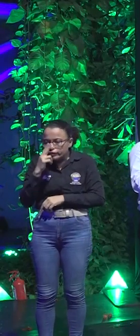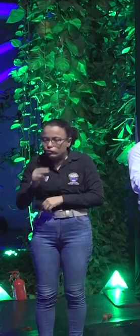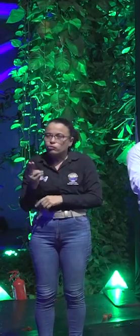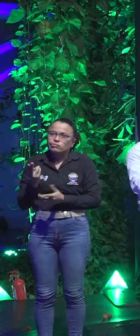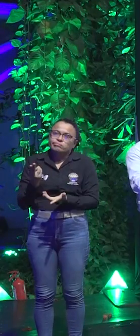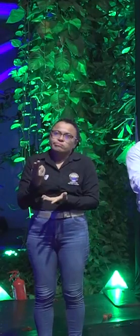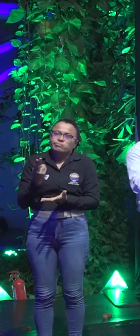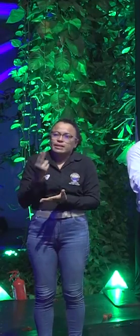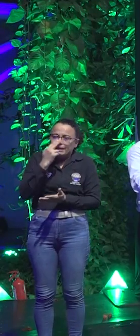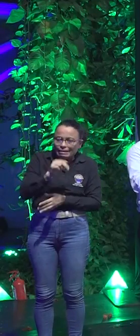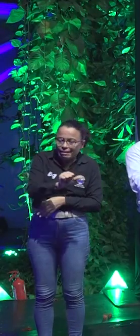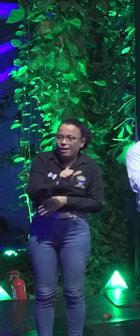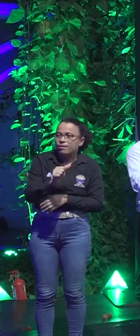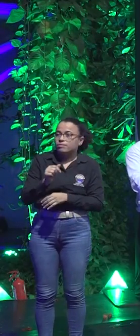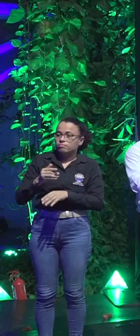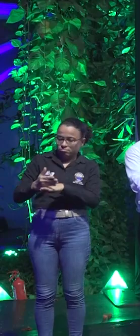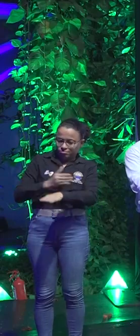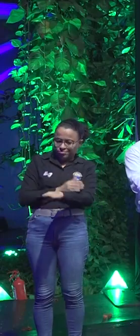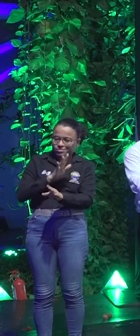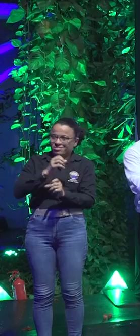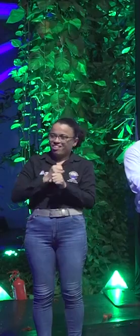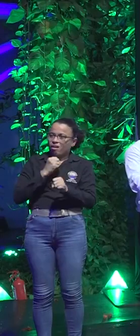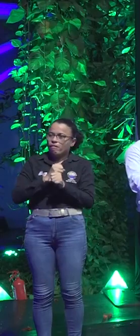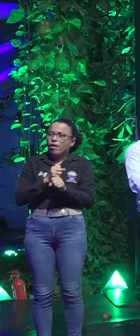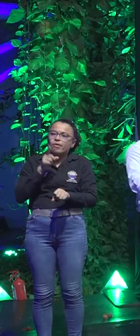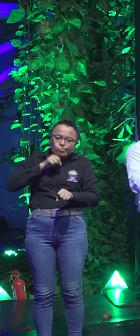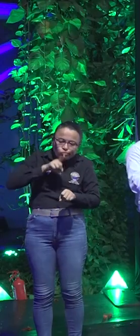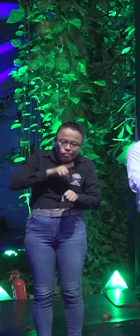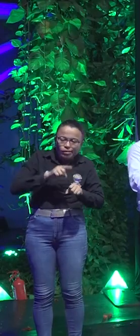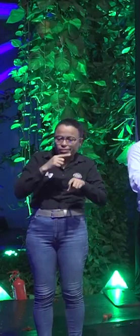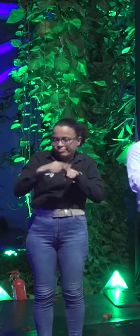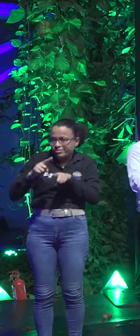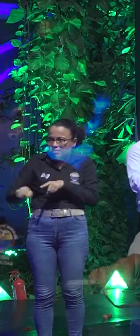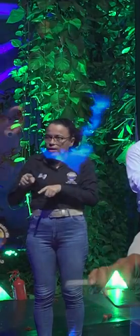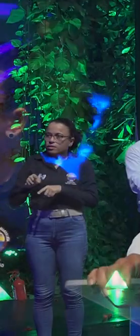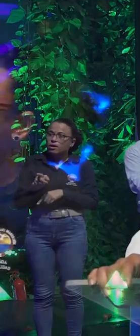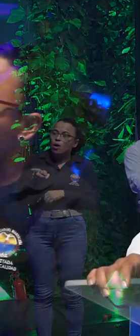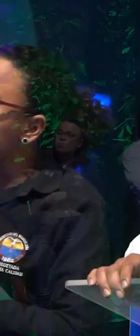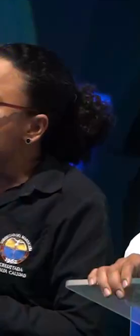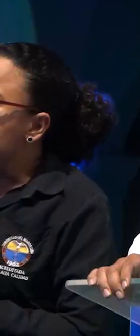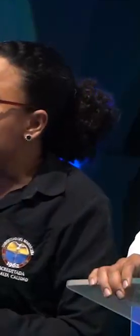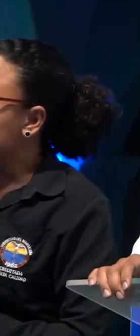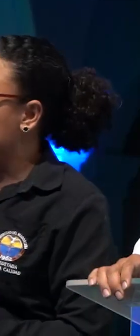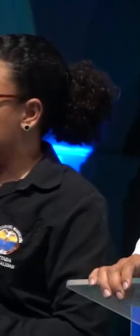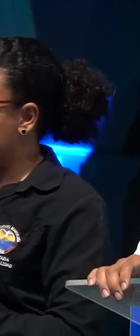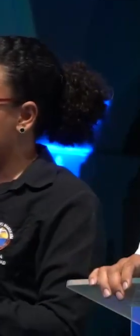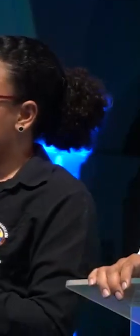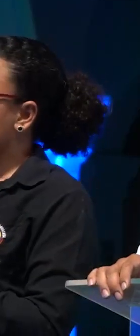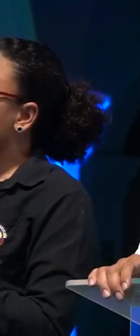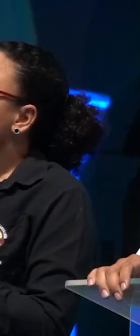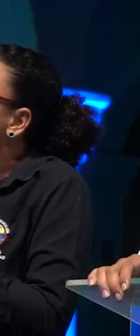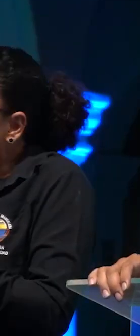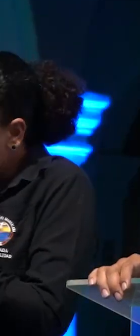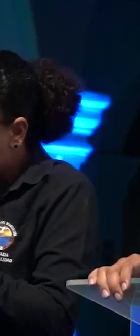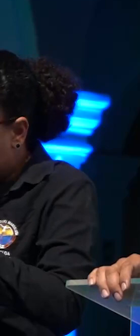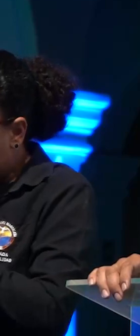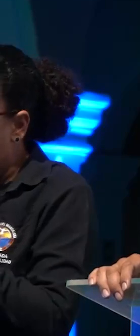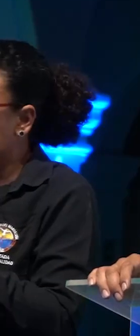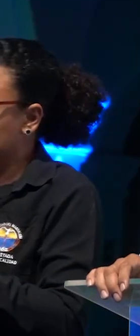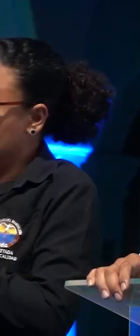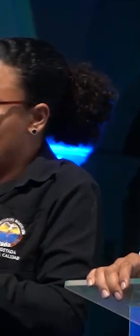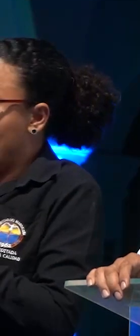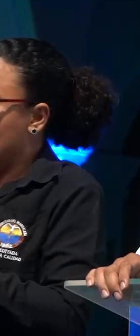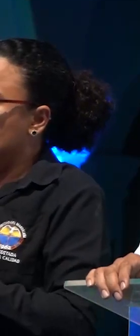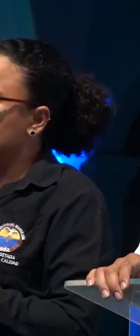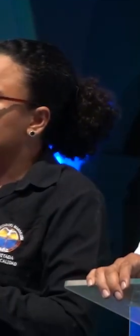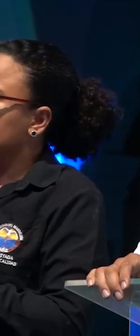casa de una persona se gradúe conjuntamente con el hijo o la hija de quien le está dando trabajo en esa misma casa, así sea el trabajo